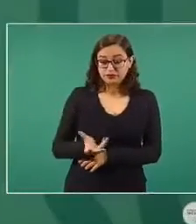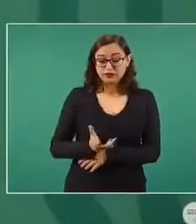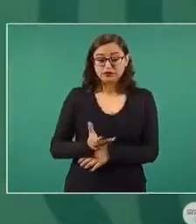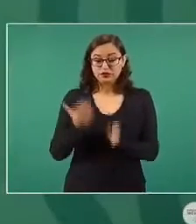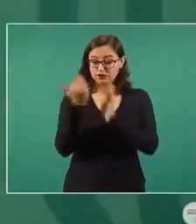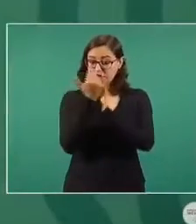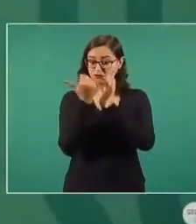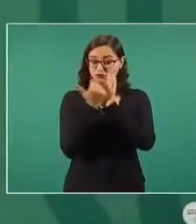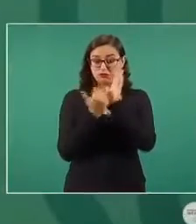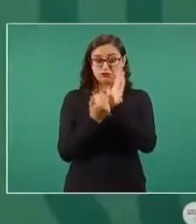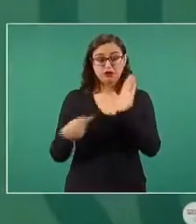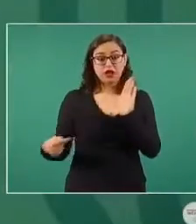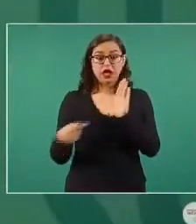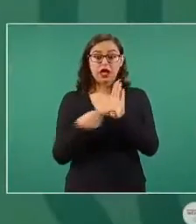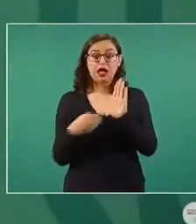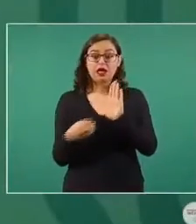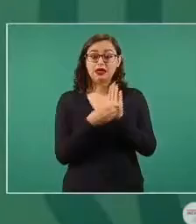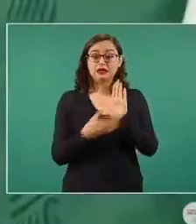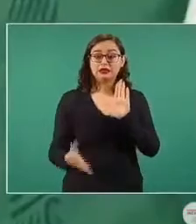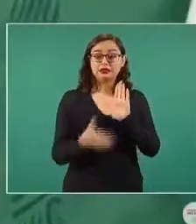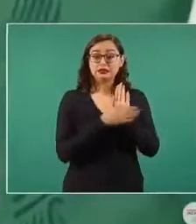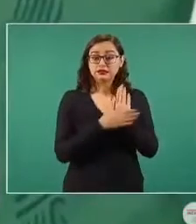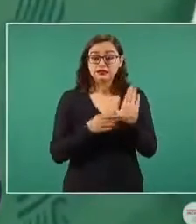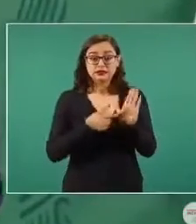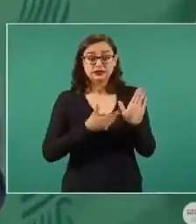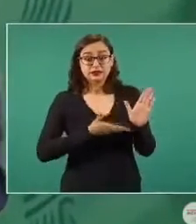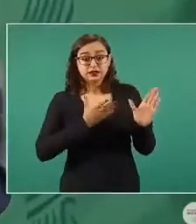la atención que están calladitos,